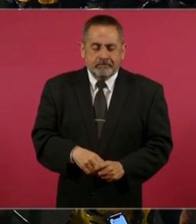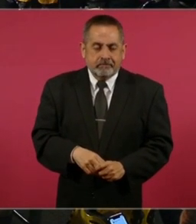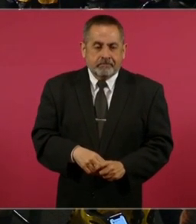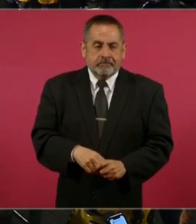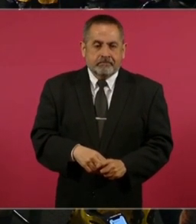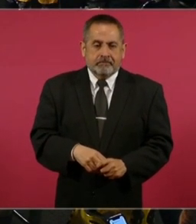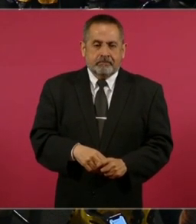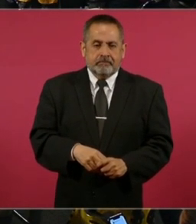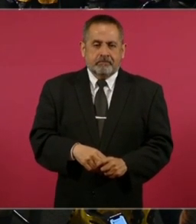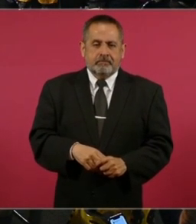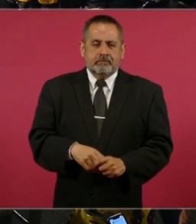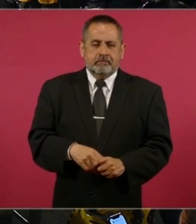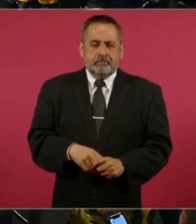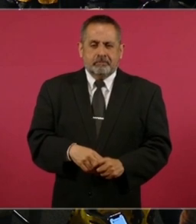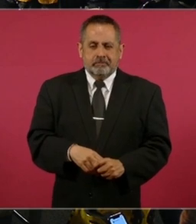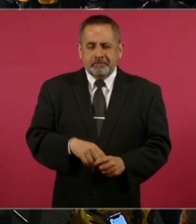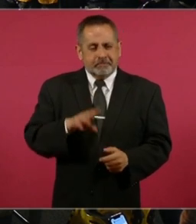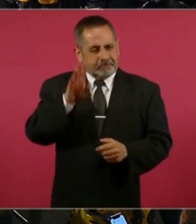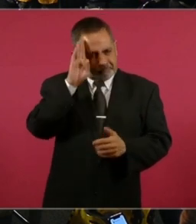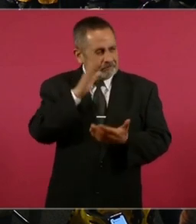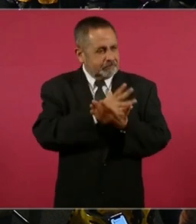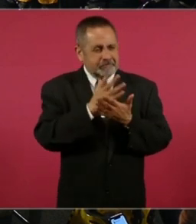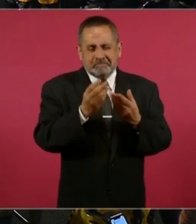en en